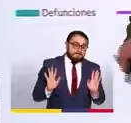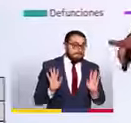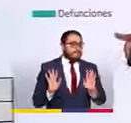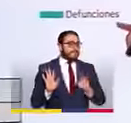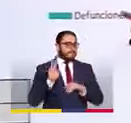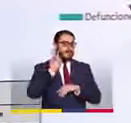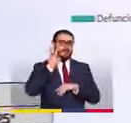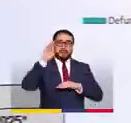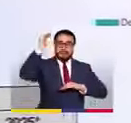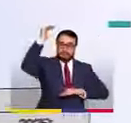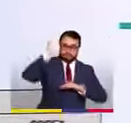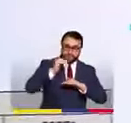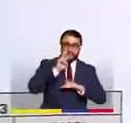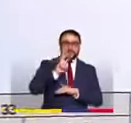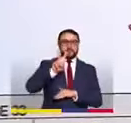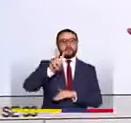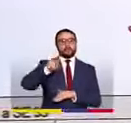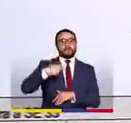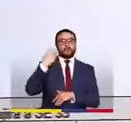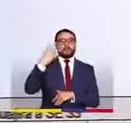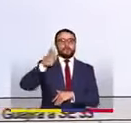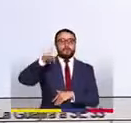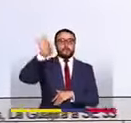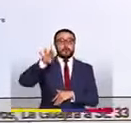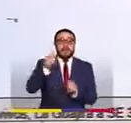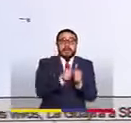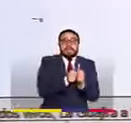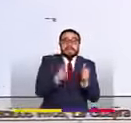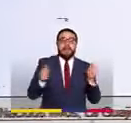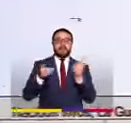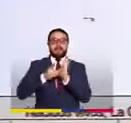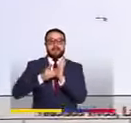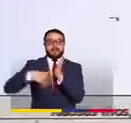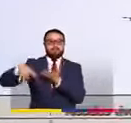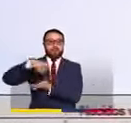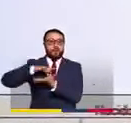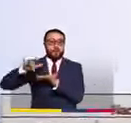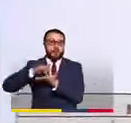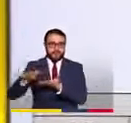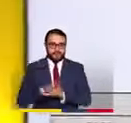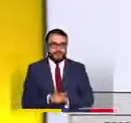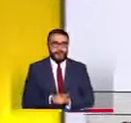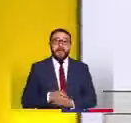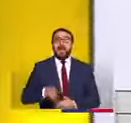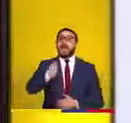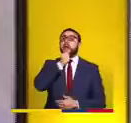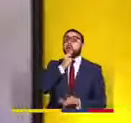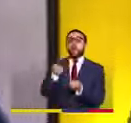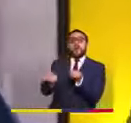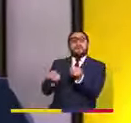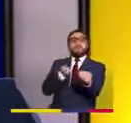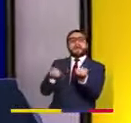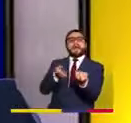32,4%, aún sin los decretos de emergencia, aún con el agua en manos del señor De Luque.